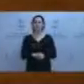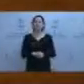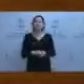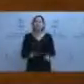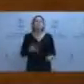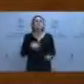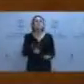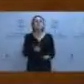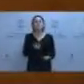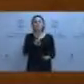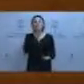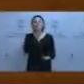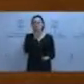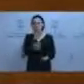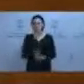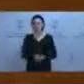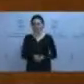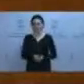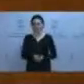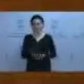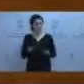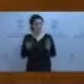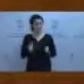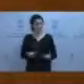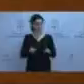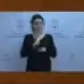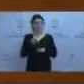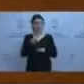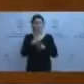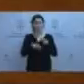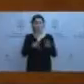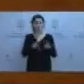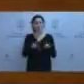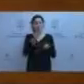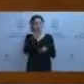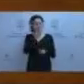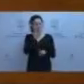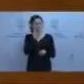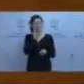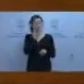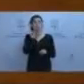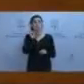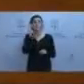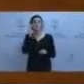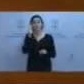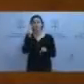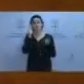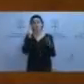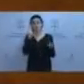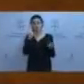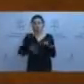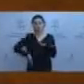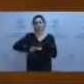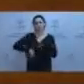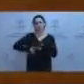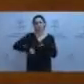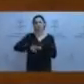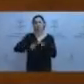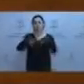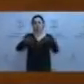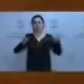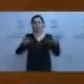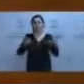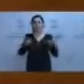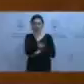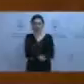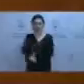atreve? Lo que yo no hago es embarrar, que es lo que usted acostumbra a hacer aquí y de forma continua, embarrar esta Cámara. Pero a